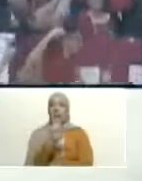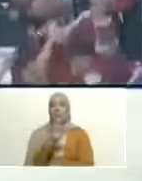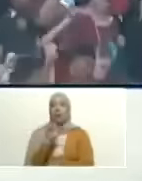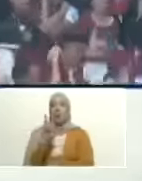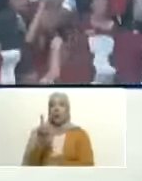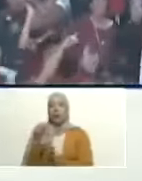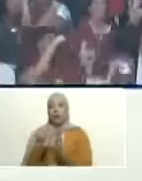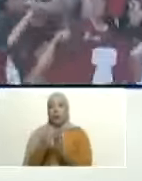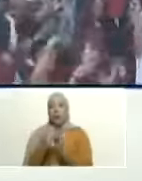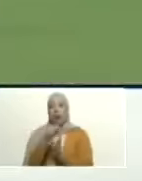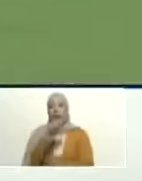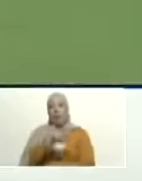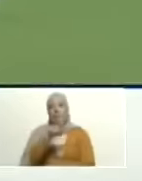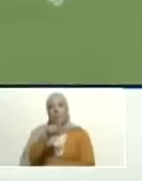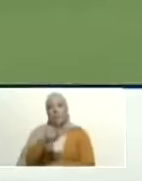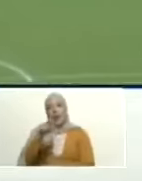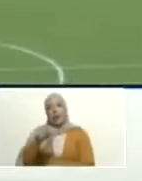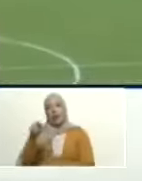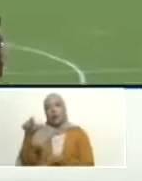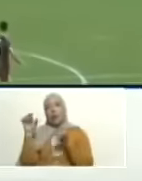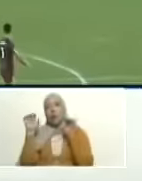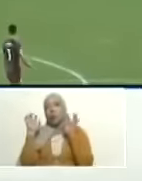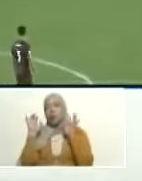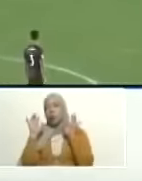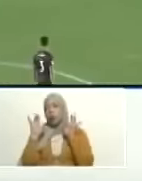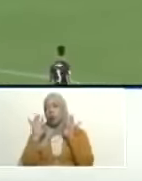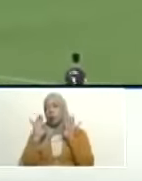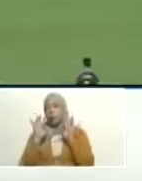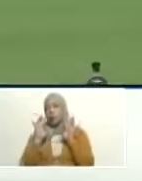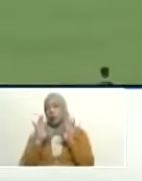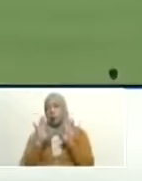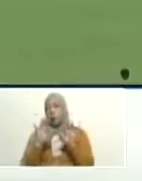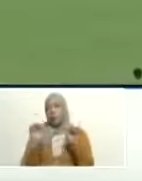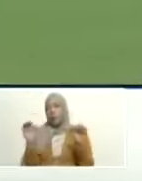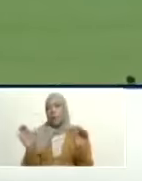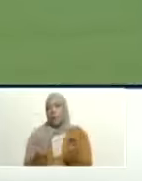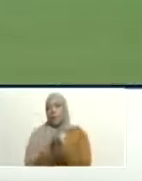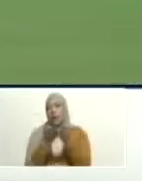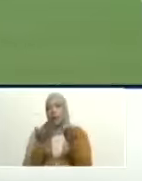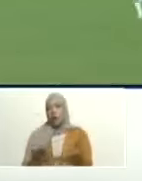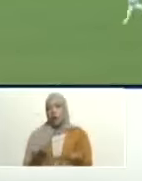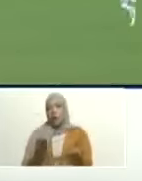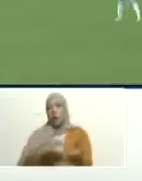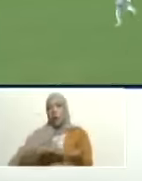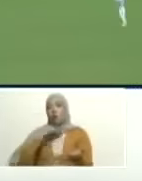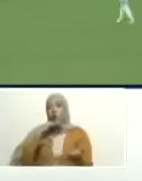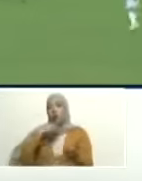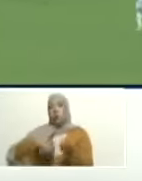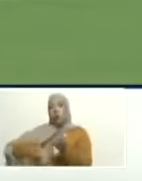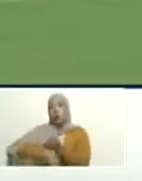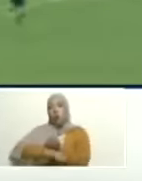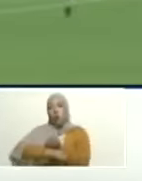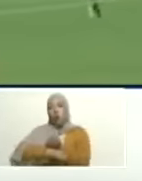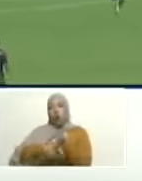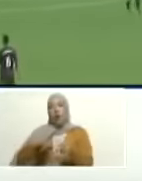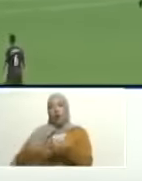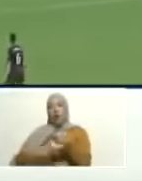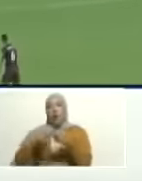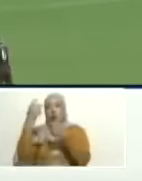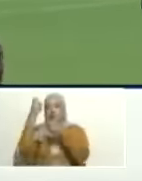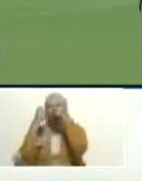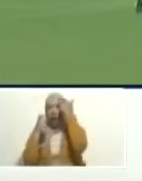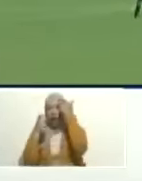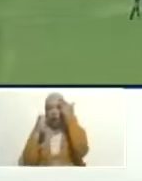52.000 personas en el Monumental de Maturín. Estadio de fútbol construido por el